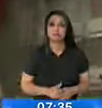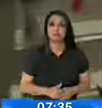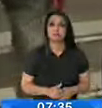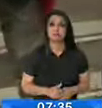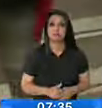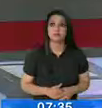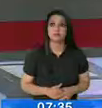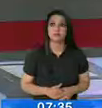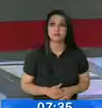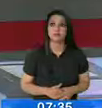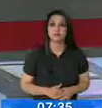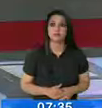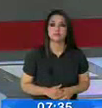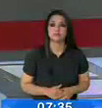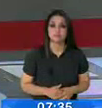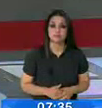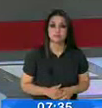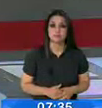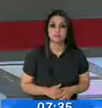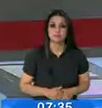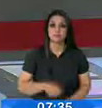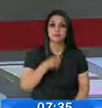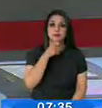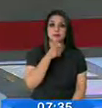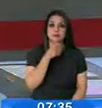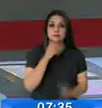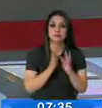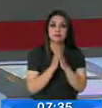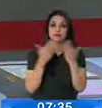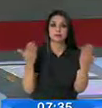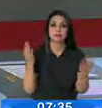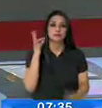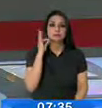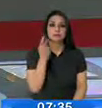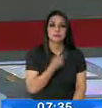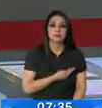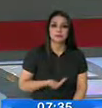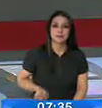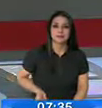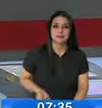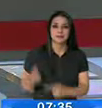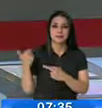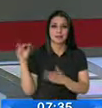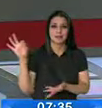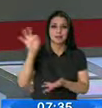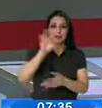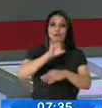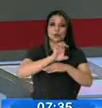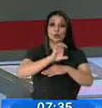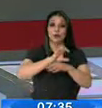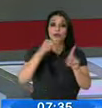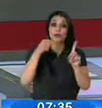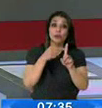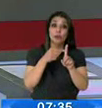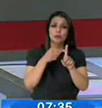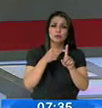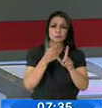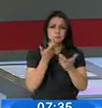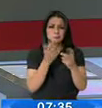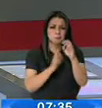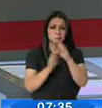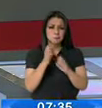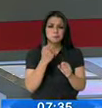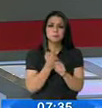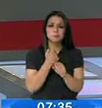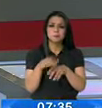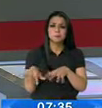Romero. En una entrevista con el diario El Comercio, la vicepresidenta encargada de la República, María Alejandra Vicuña, hizo un balance de su trabajo